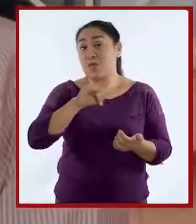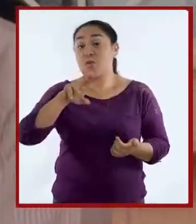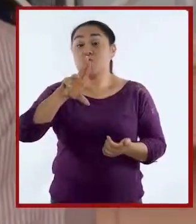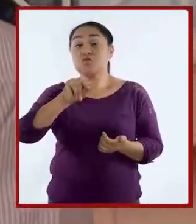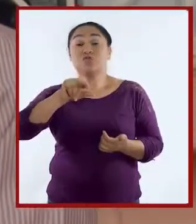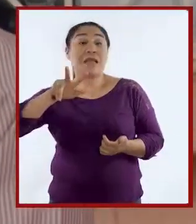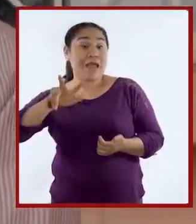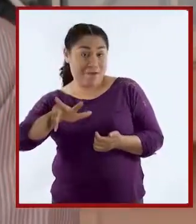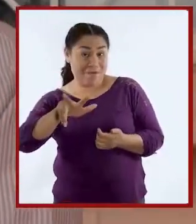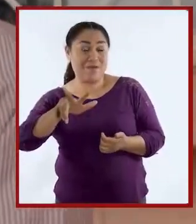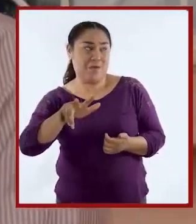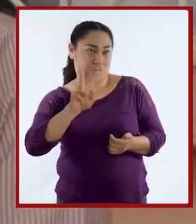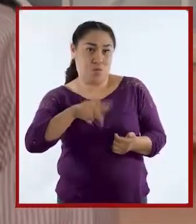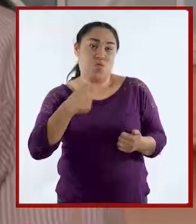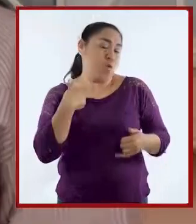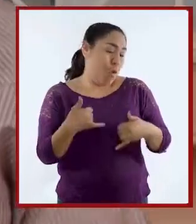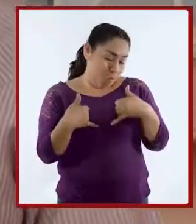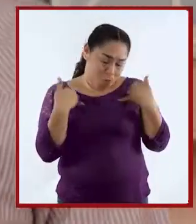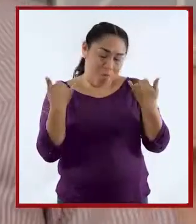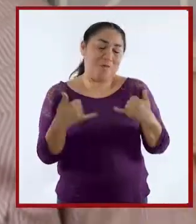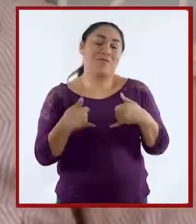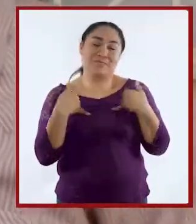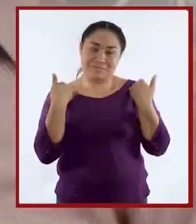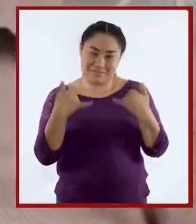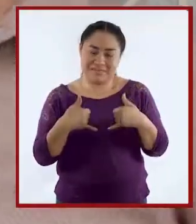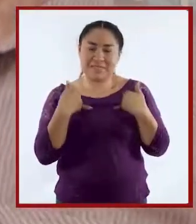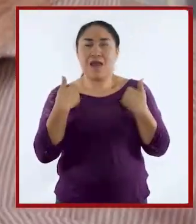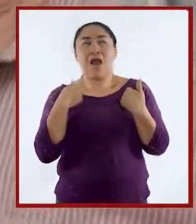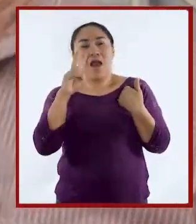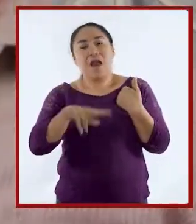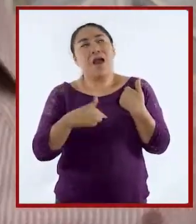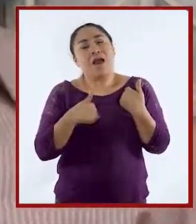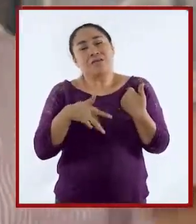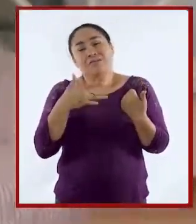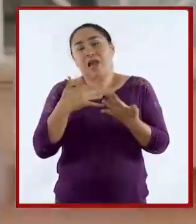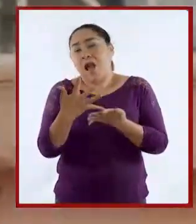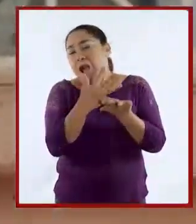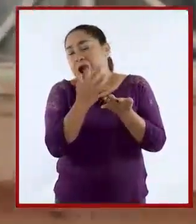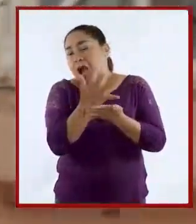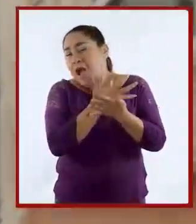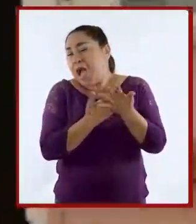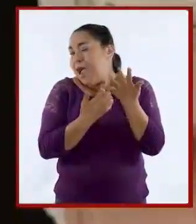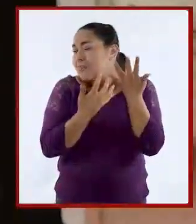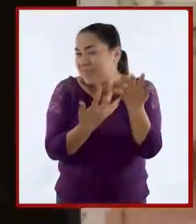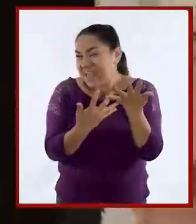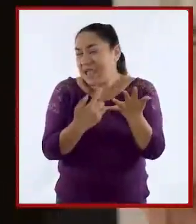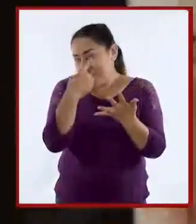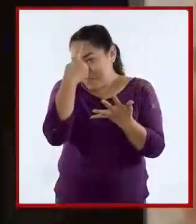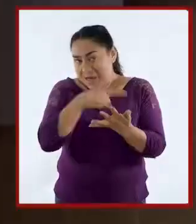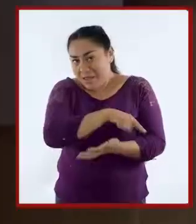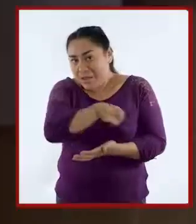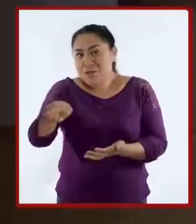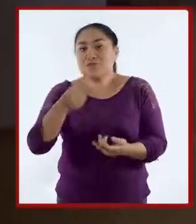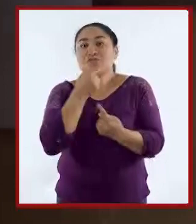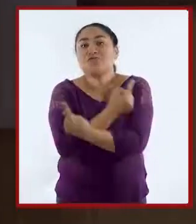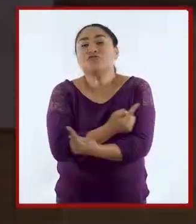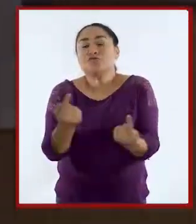de 1988. Muy joven todavía, con el anhelo de compartir con los